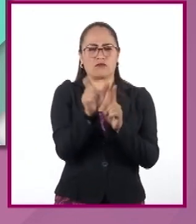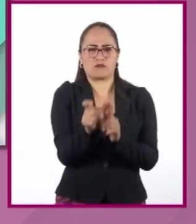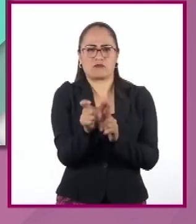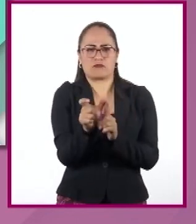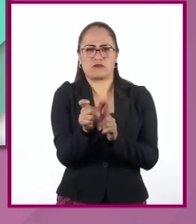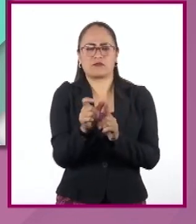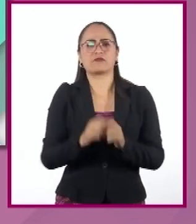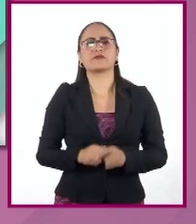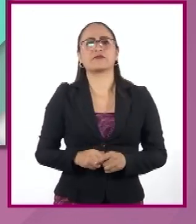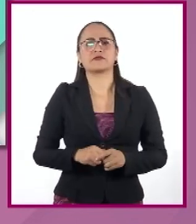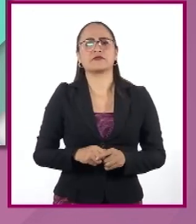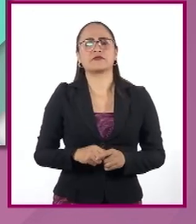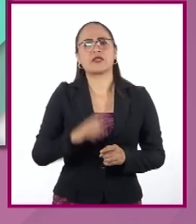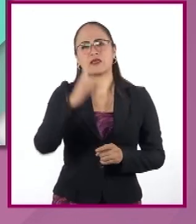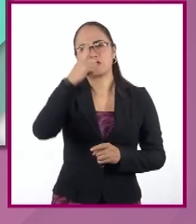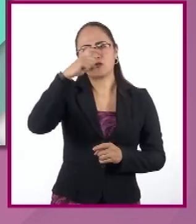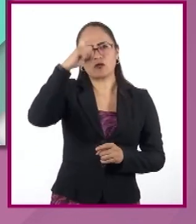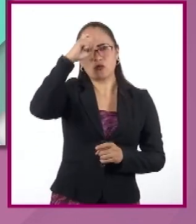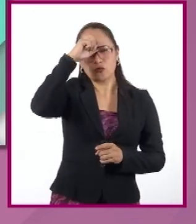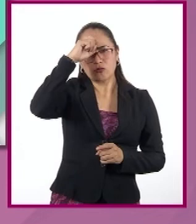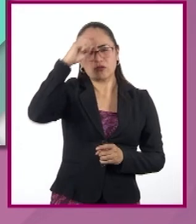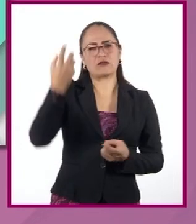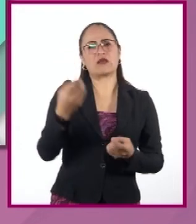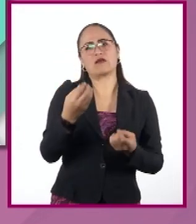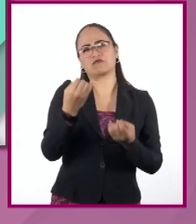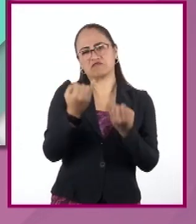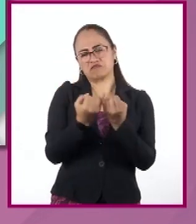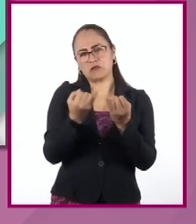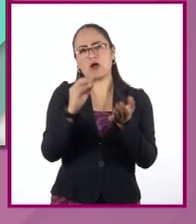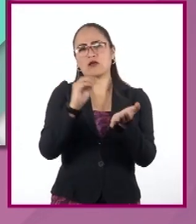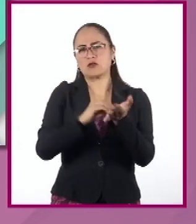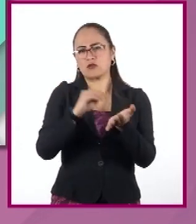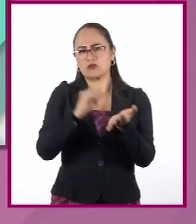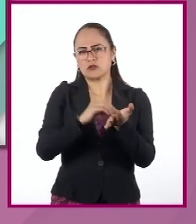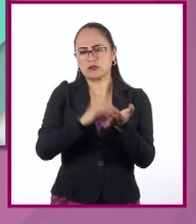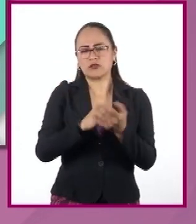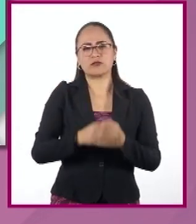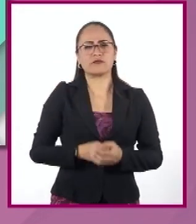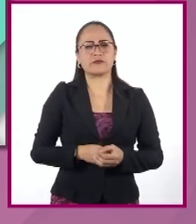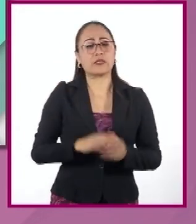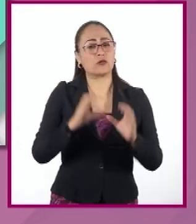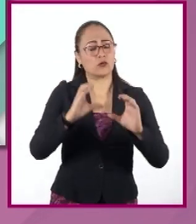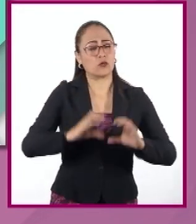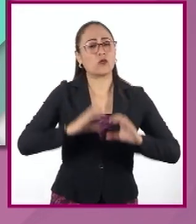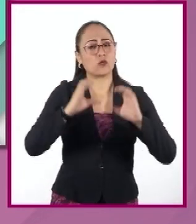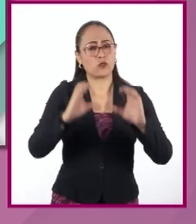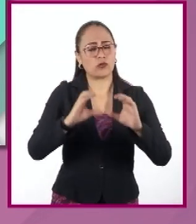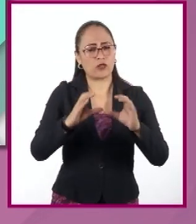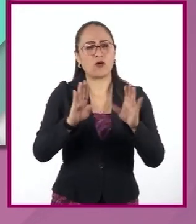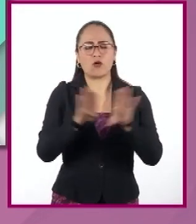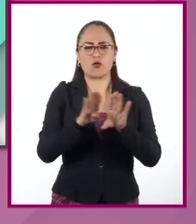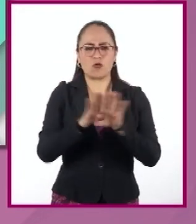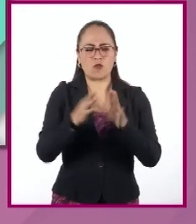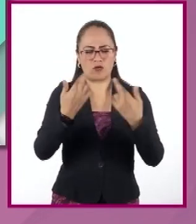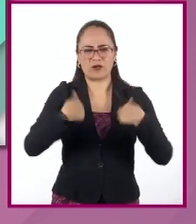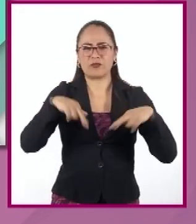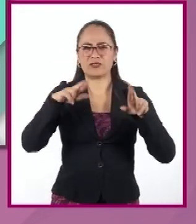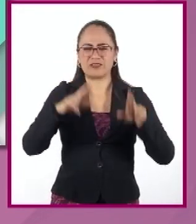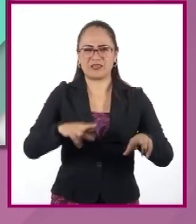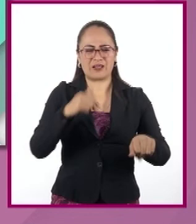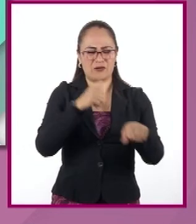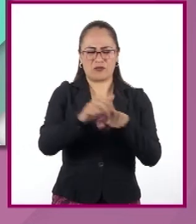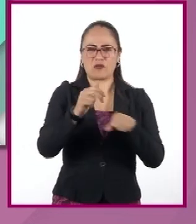formado también por incógnita y constante. Consideremos tener cuidado en la representación algebraica de